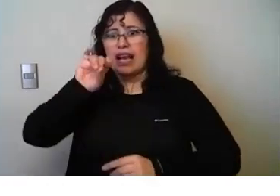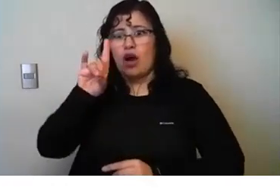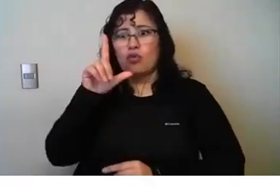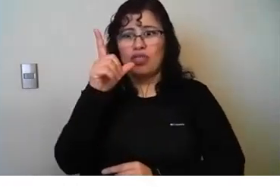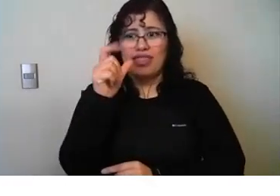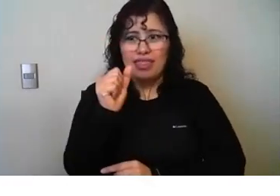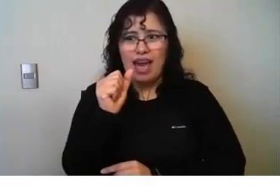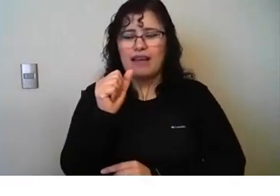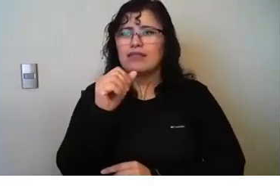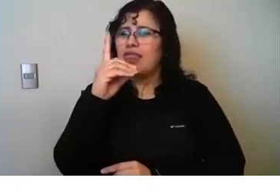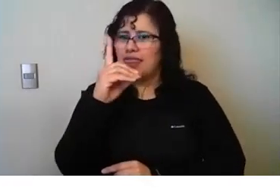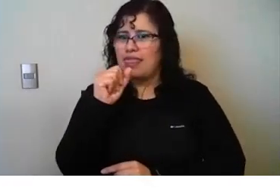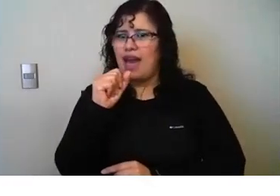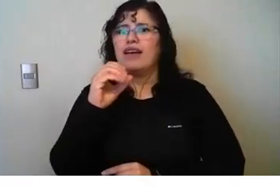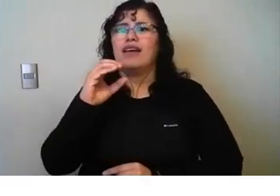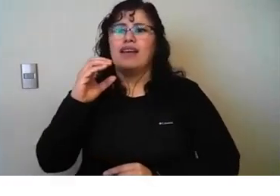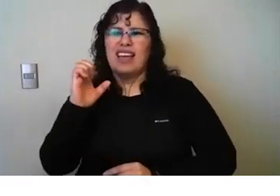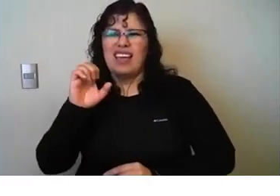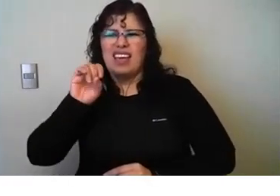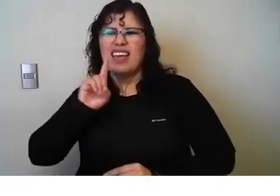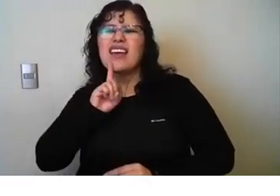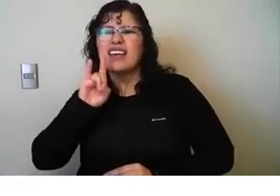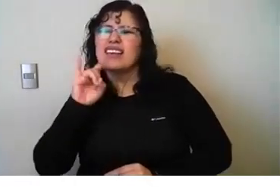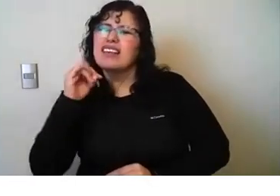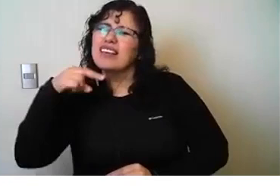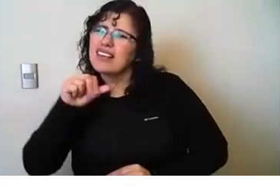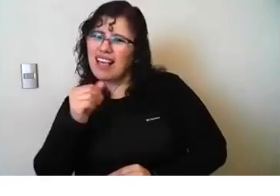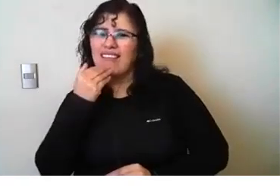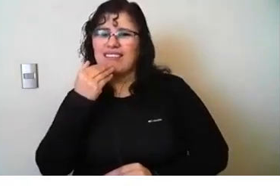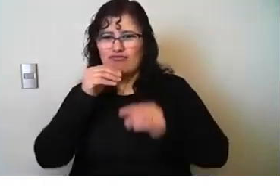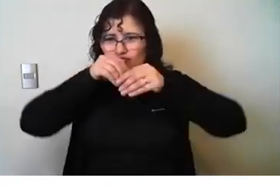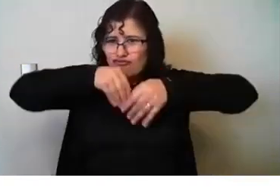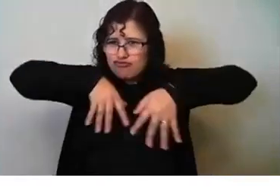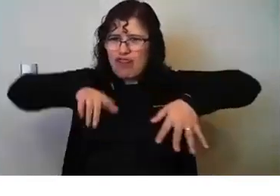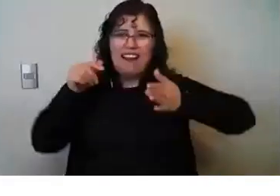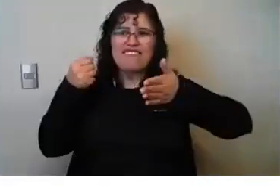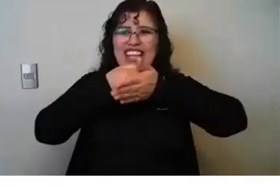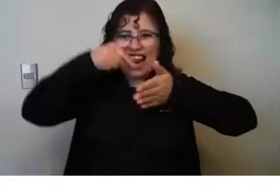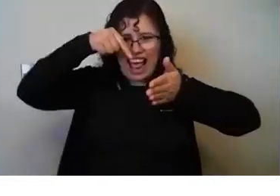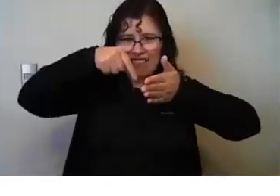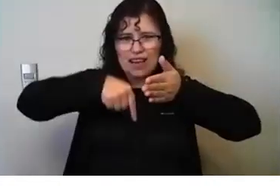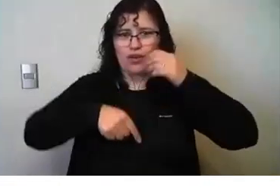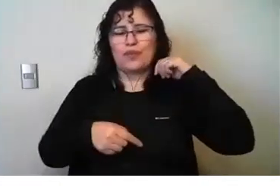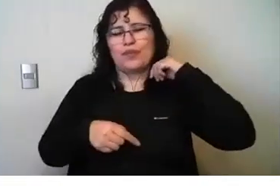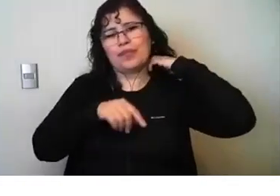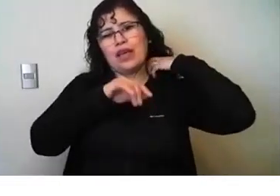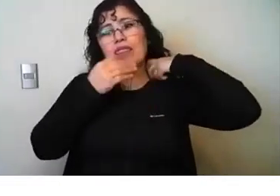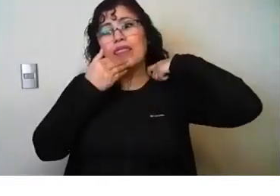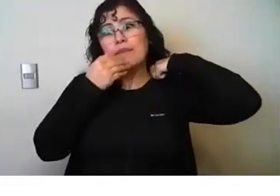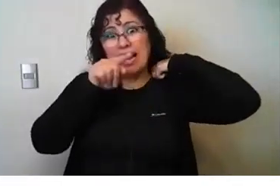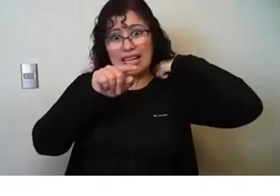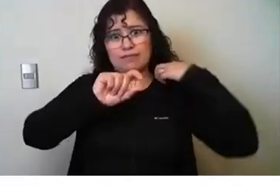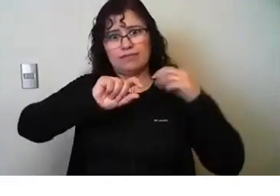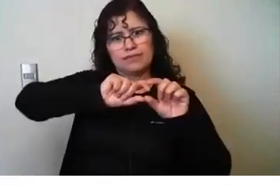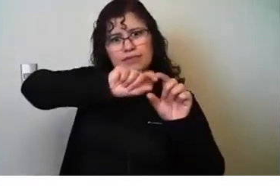una vista posterior. acá tenemos, ¿cierto? La arteria vertebral, la